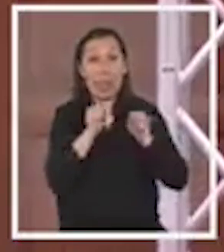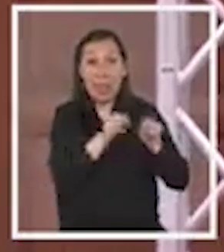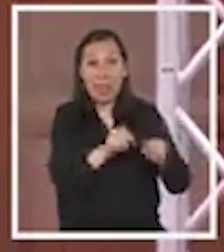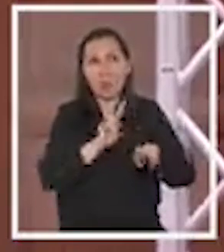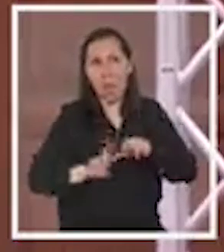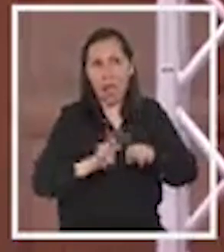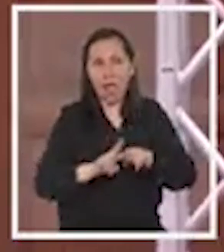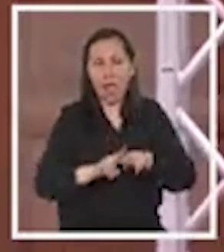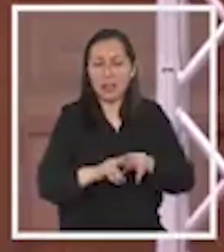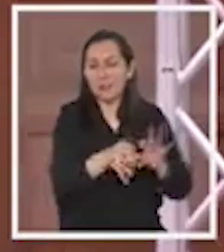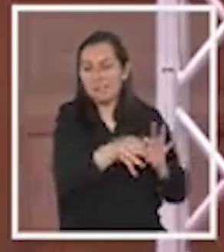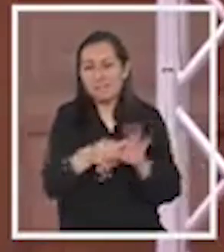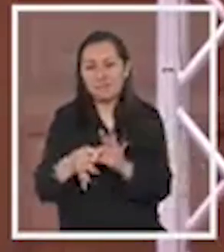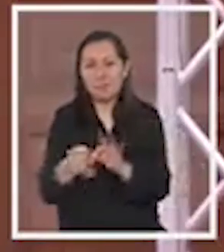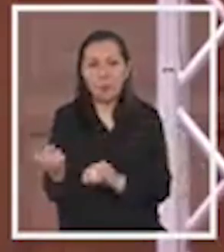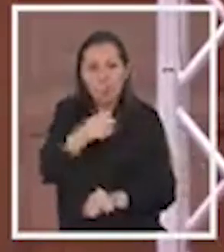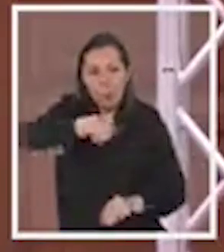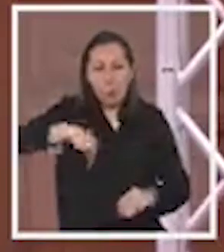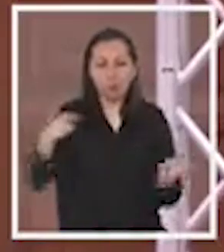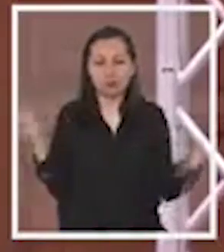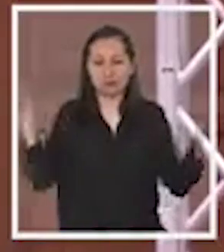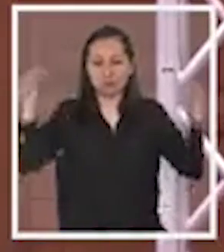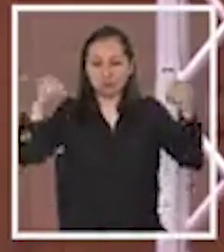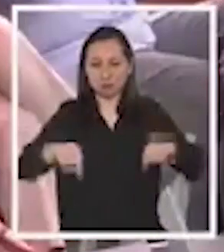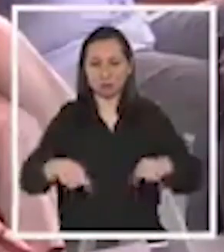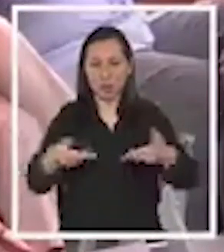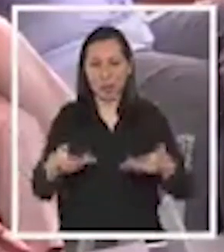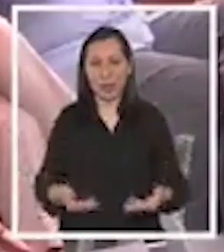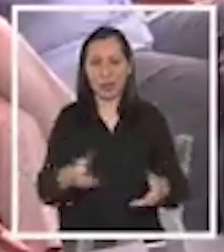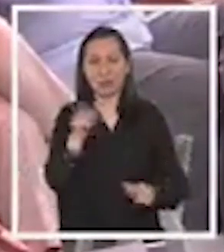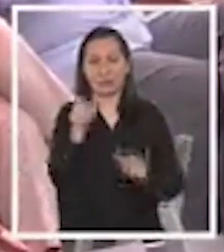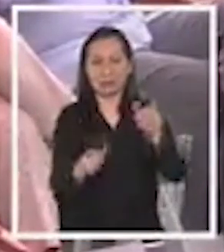hacen sentido a que estemos hoy día acá.